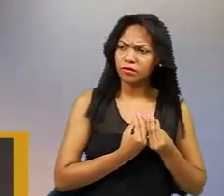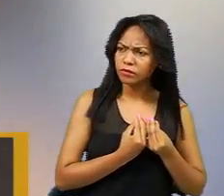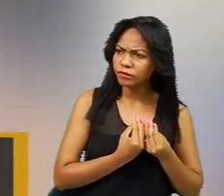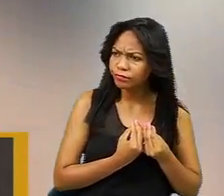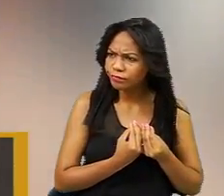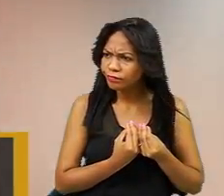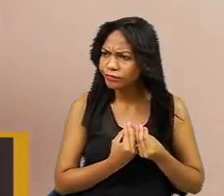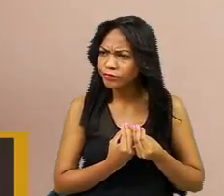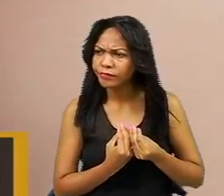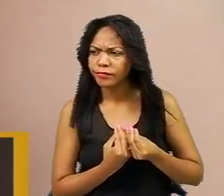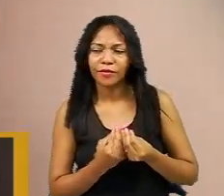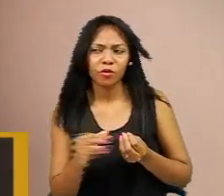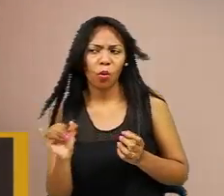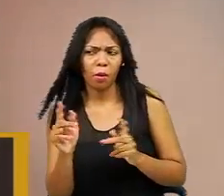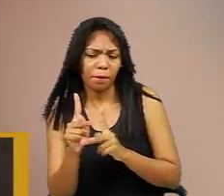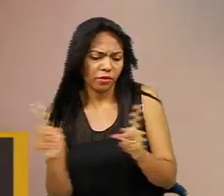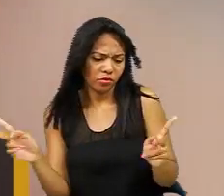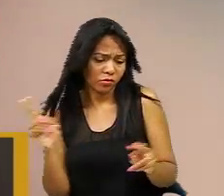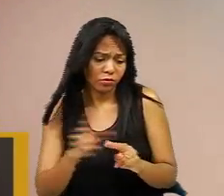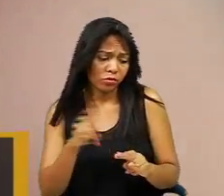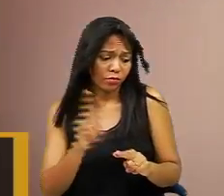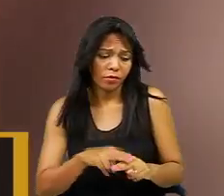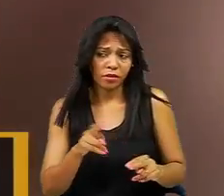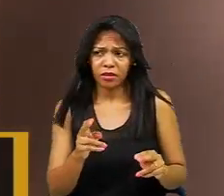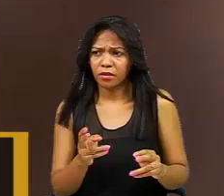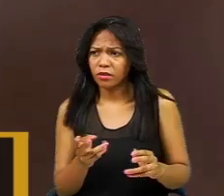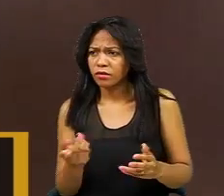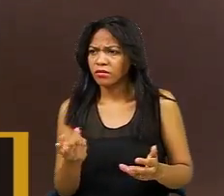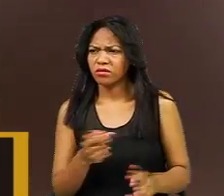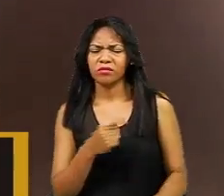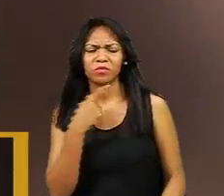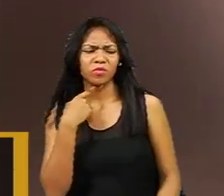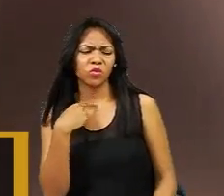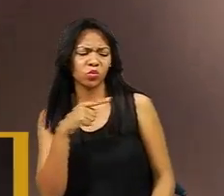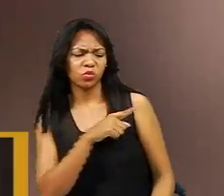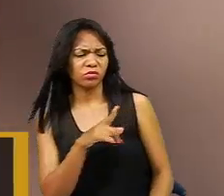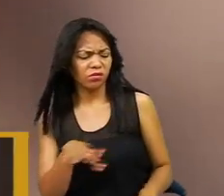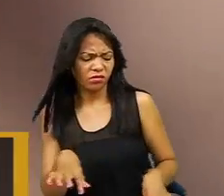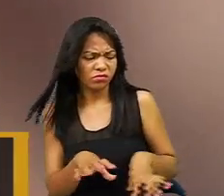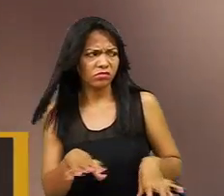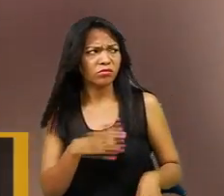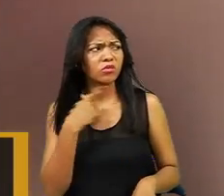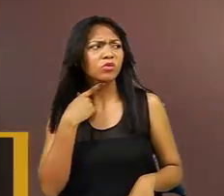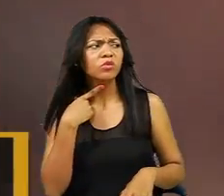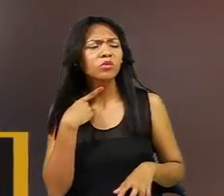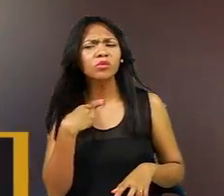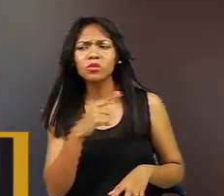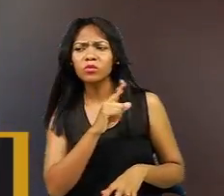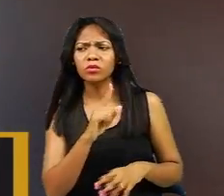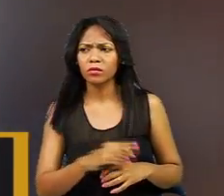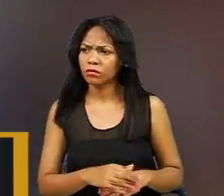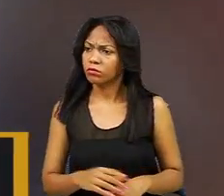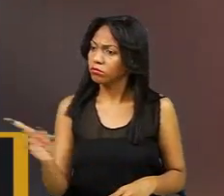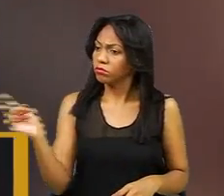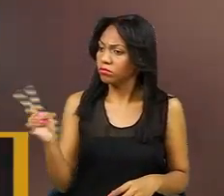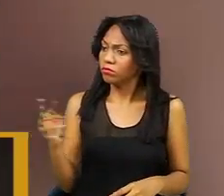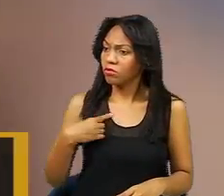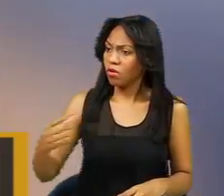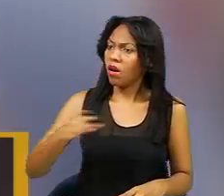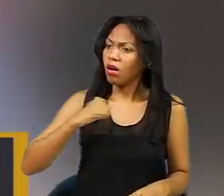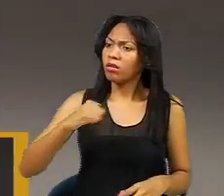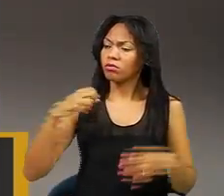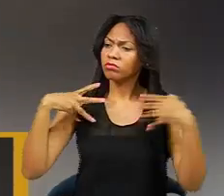no les gusta lo que uno hace, ¿sí? Eso no es, uno tiene derecho a la protesta, uno tiene